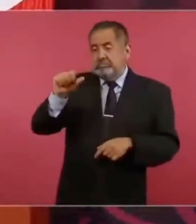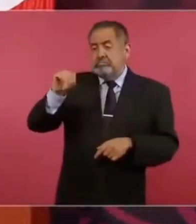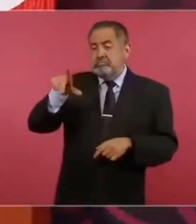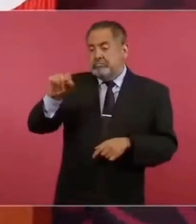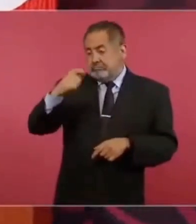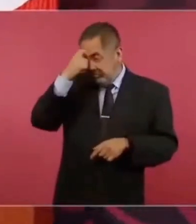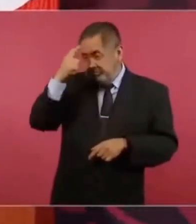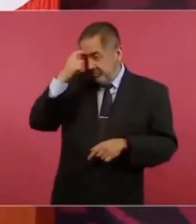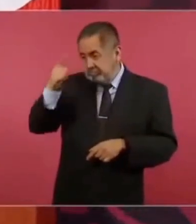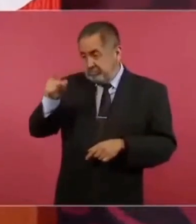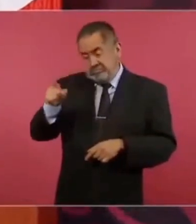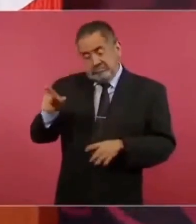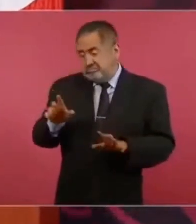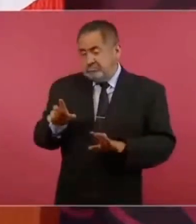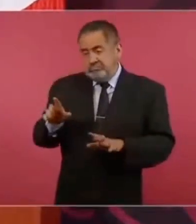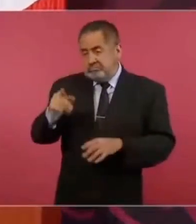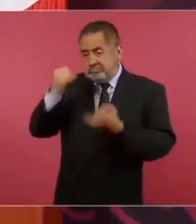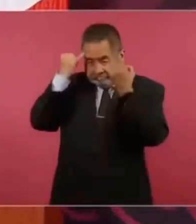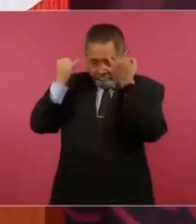para perjudicar